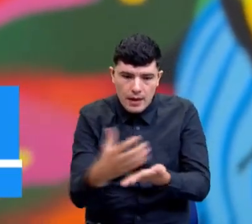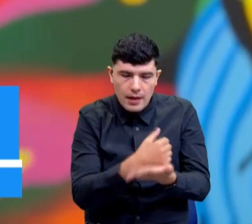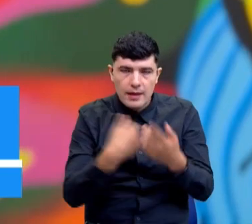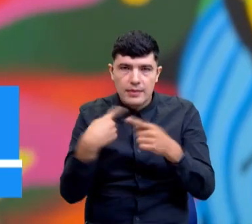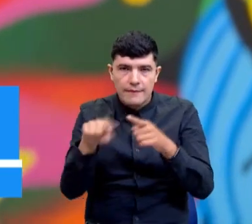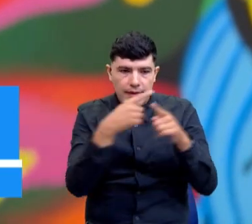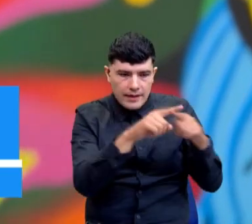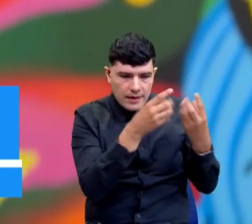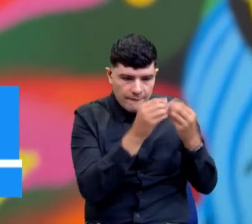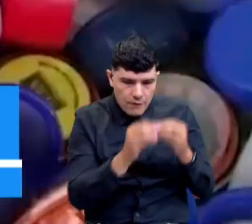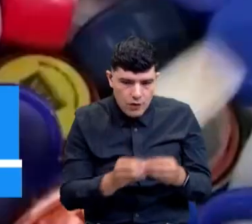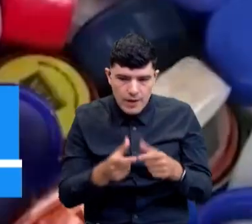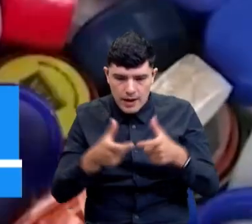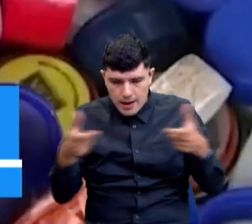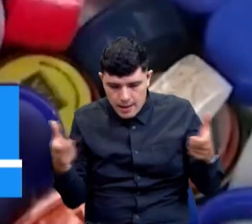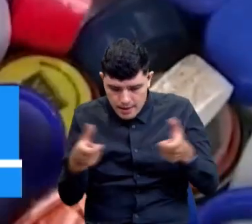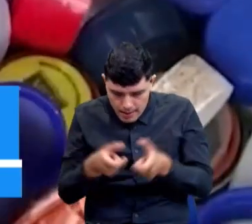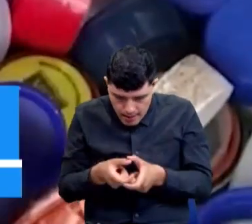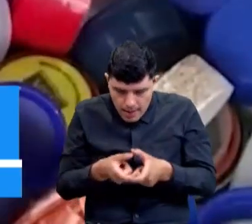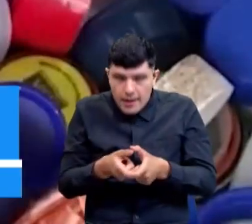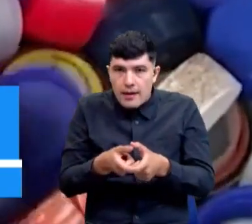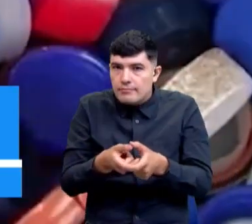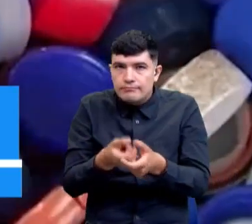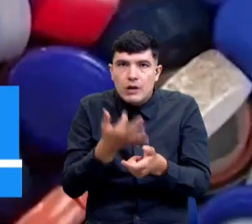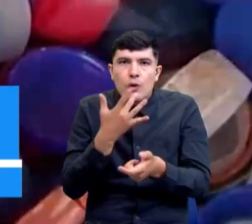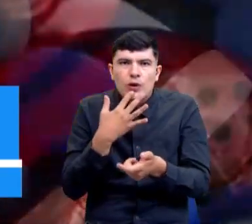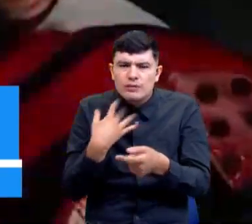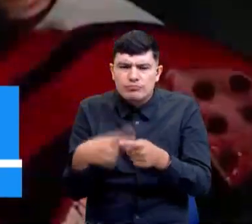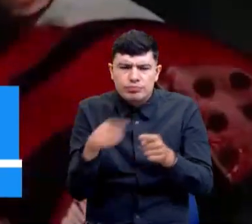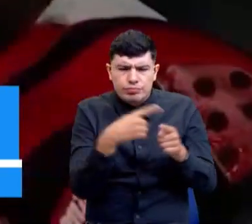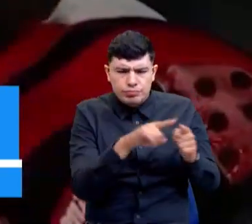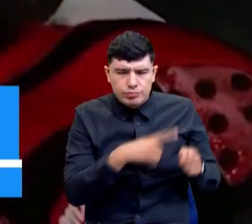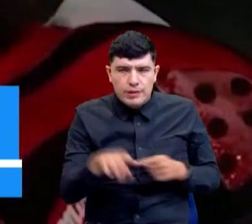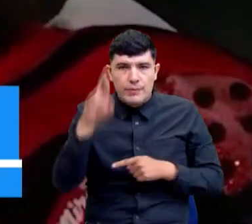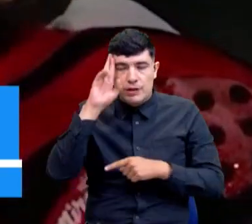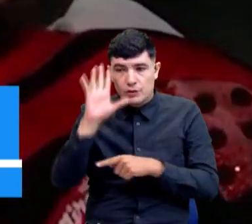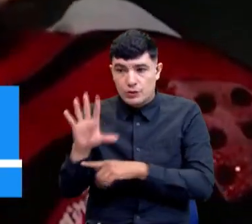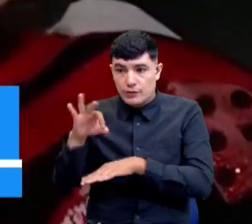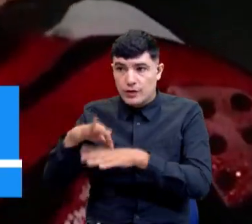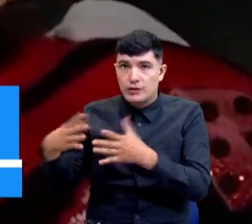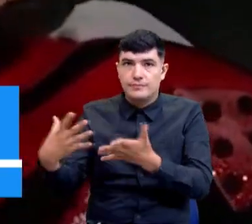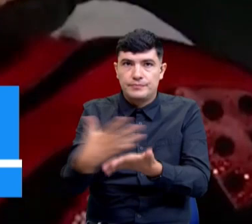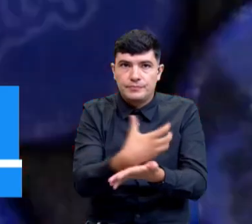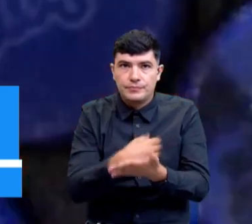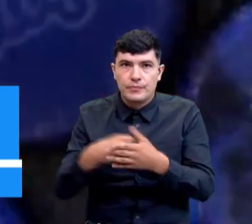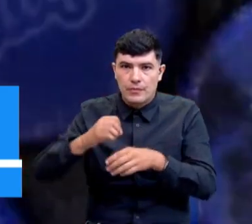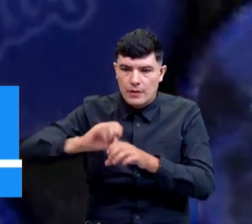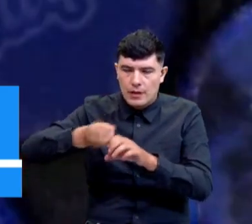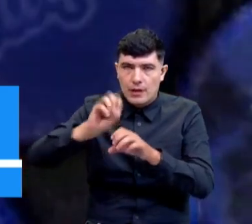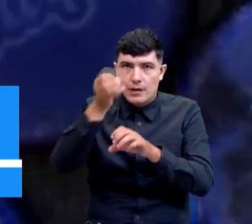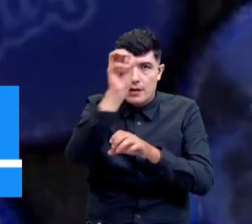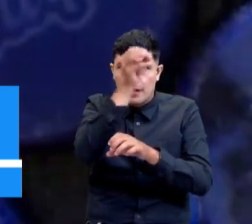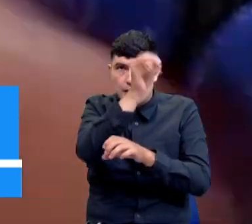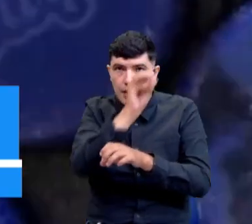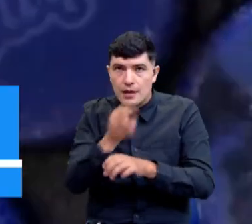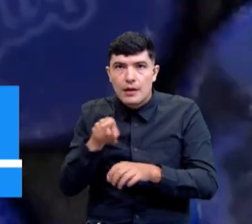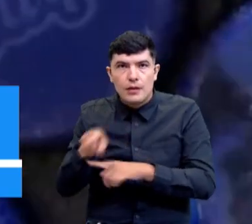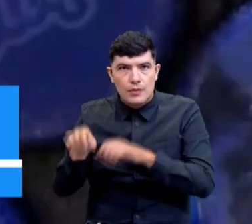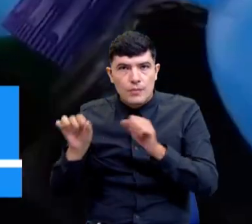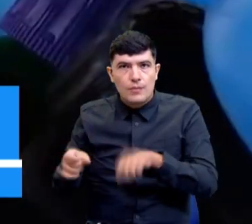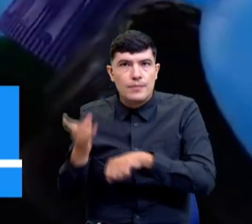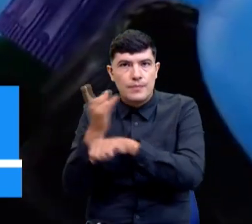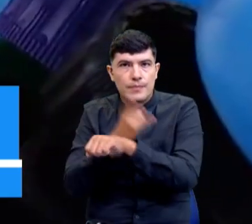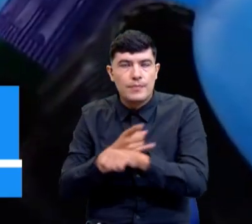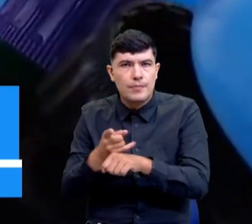formas tamaños y colores el colectivo pondrá a disposición diferentes puntos de recolección donde podrás depositar las tapas